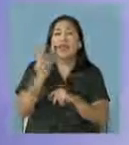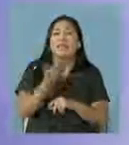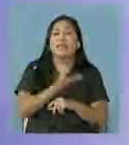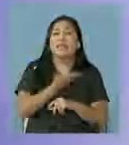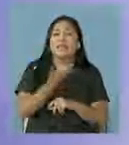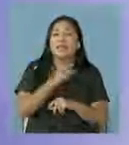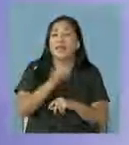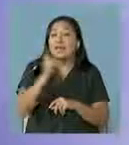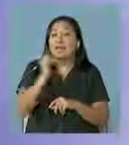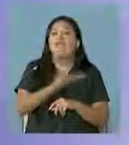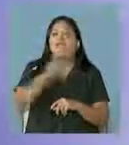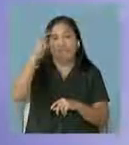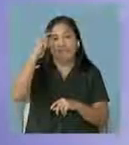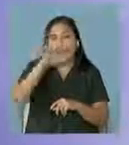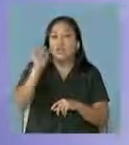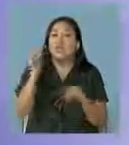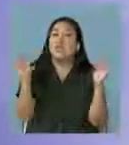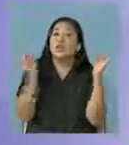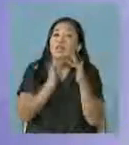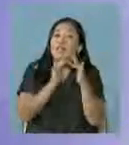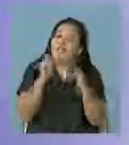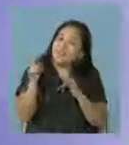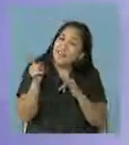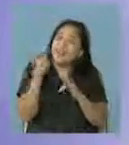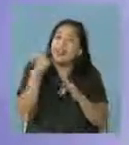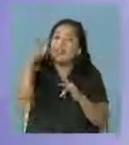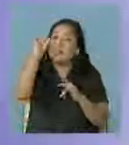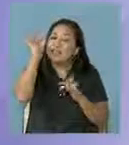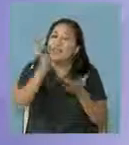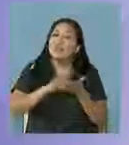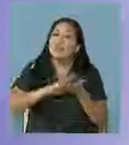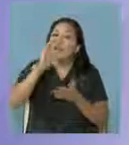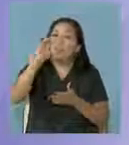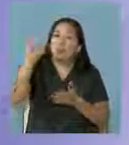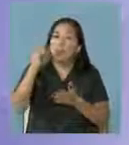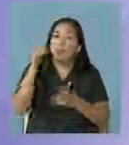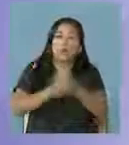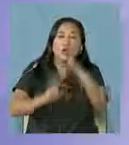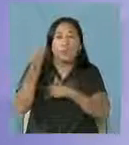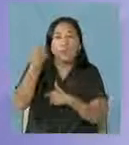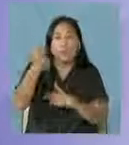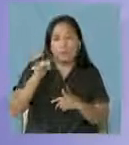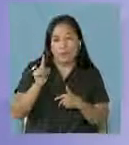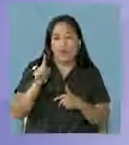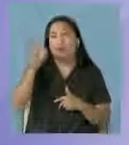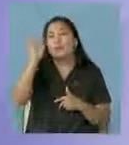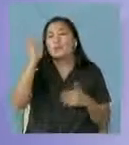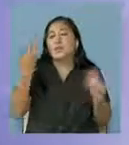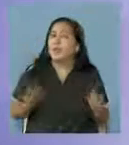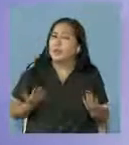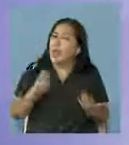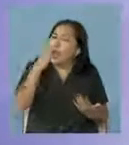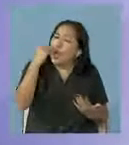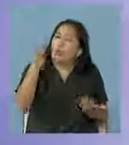ferro web la página que bueno maneja toda la información de ferrocarril no estaba marcando pero Queremos saber qué pasa